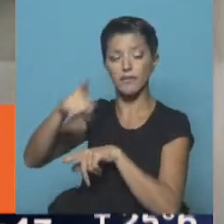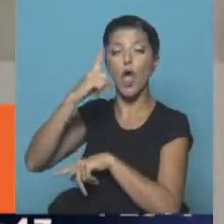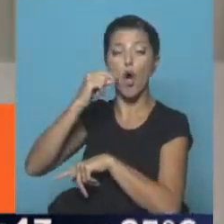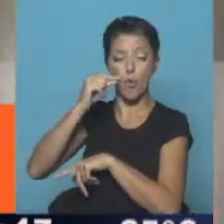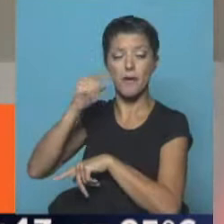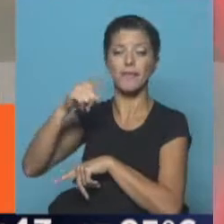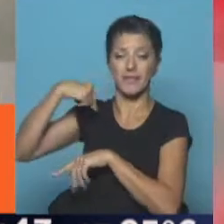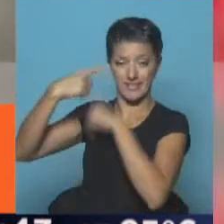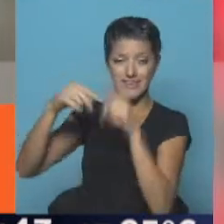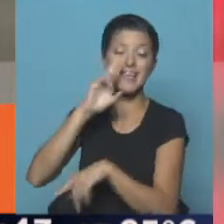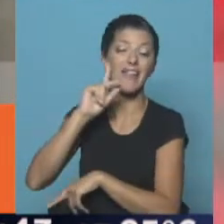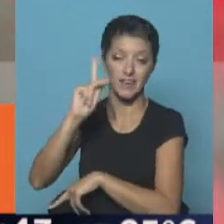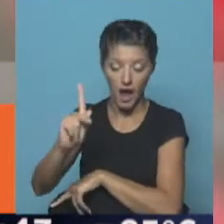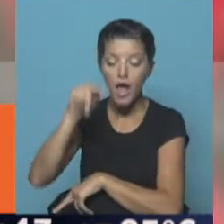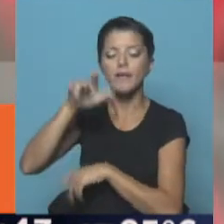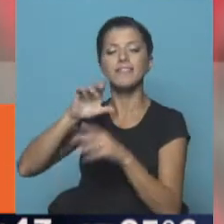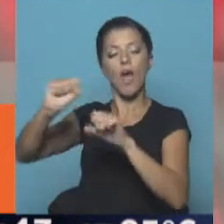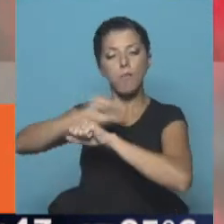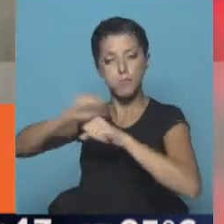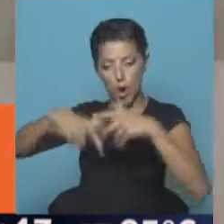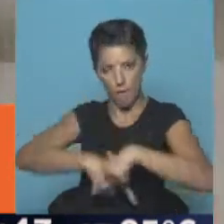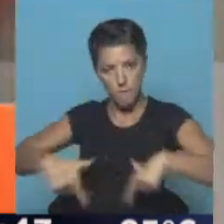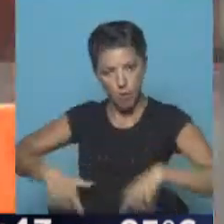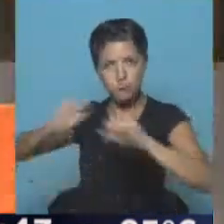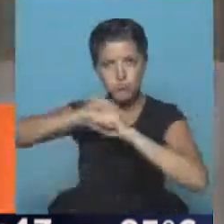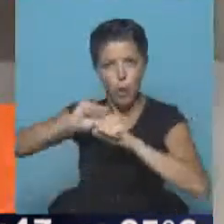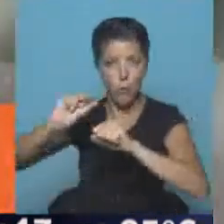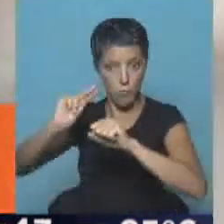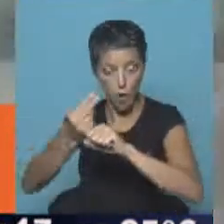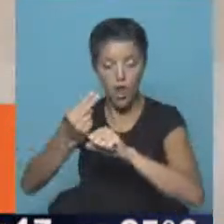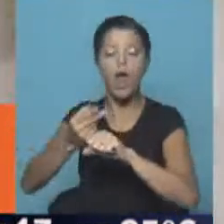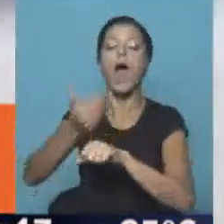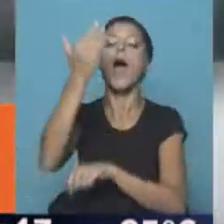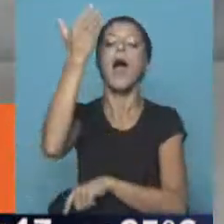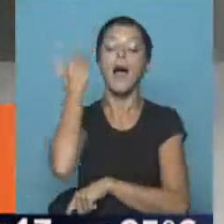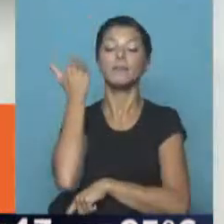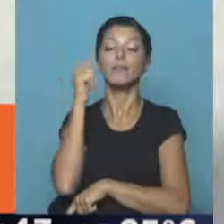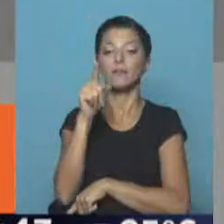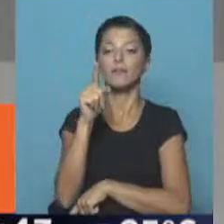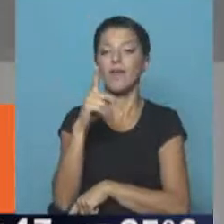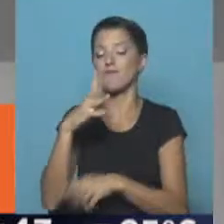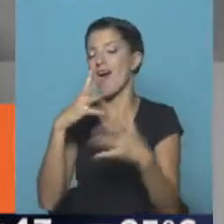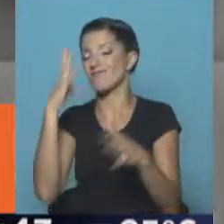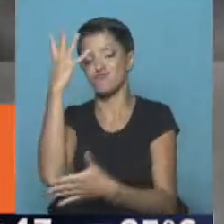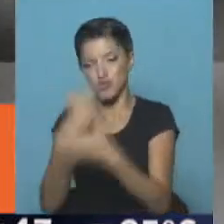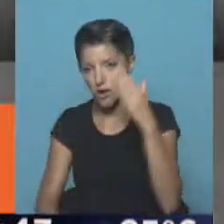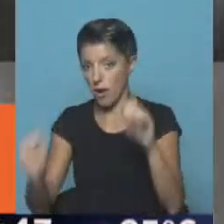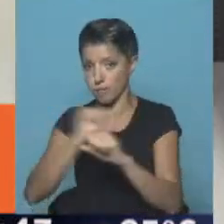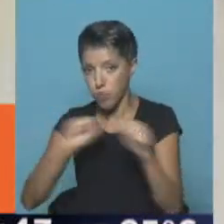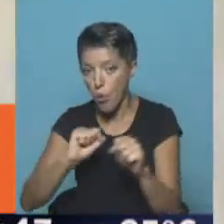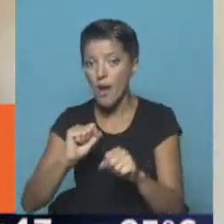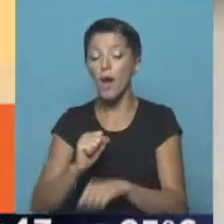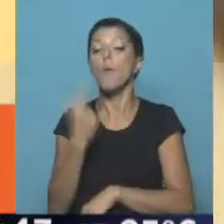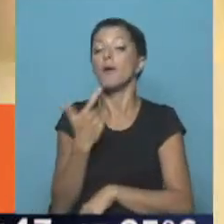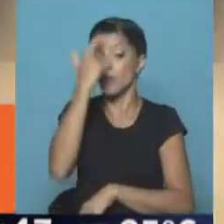iraquí falleció en un atentado con explosivos. En aquella ocasión, el dispositivo se detonó en forma fallida y por eso murió en el